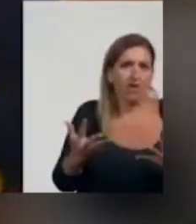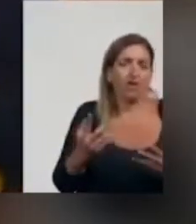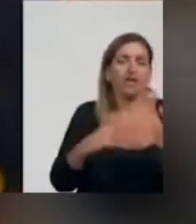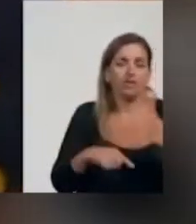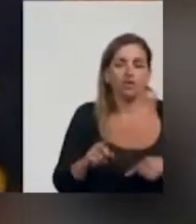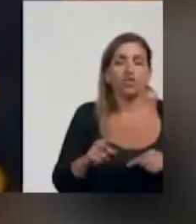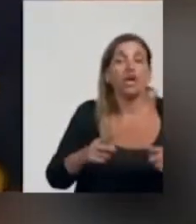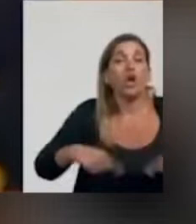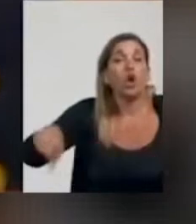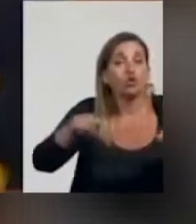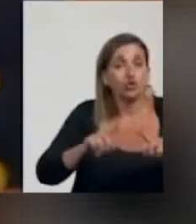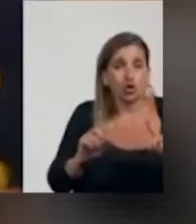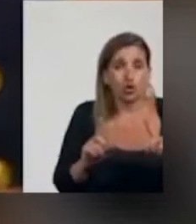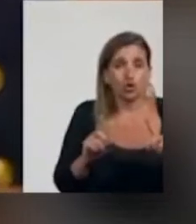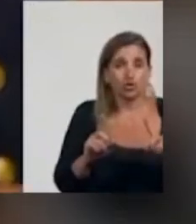Y nosotros